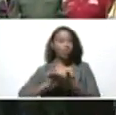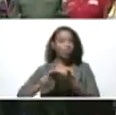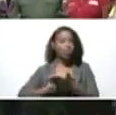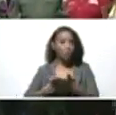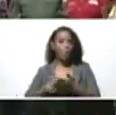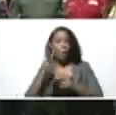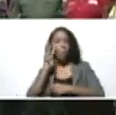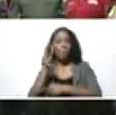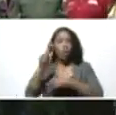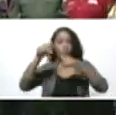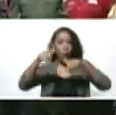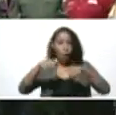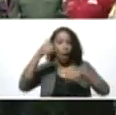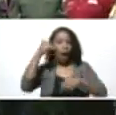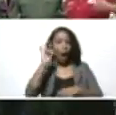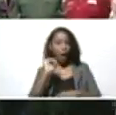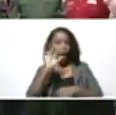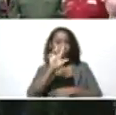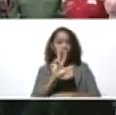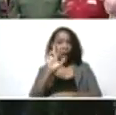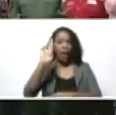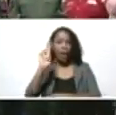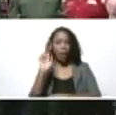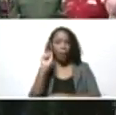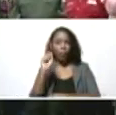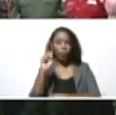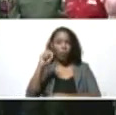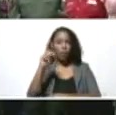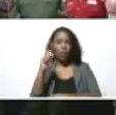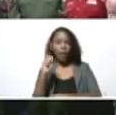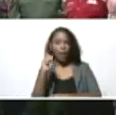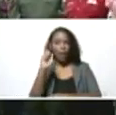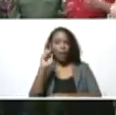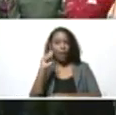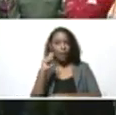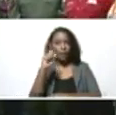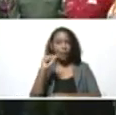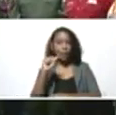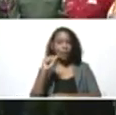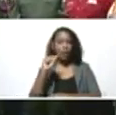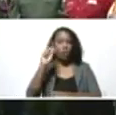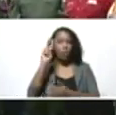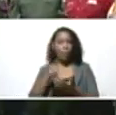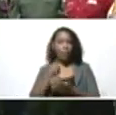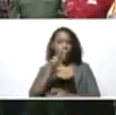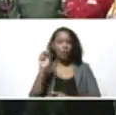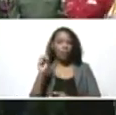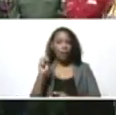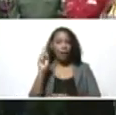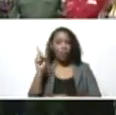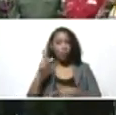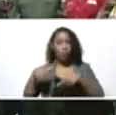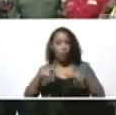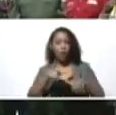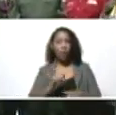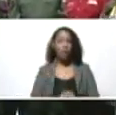vislumbrando lo que hoy es las 3R.net 2030. En sus